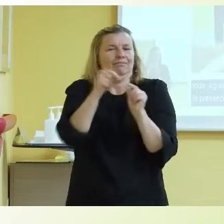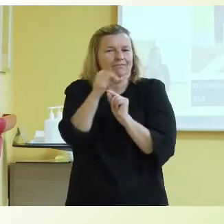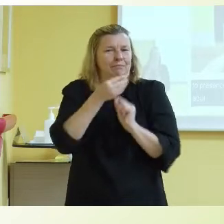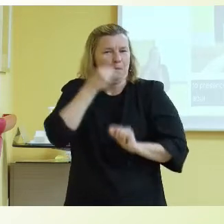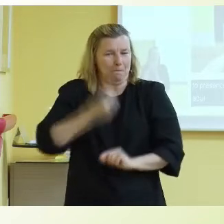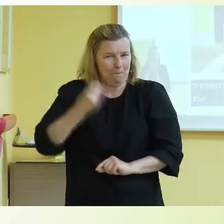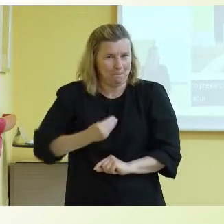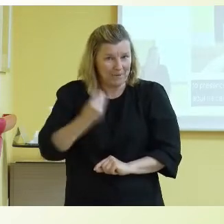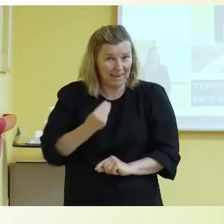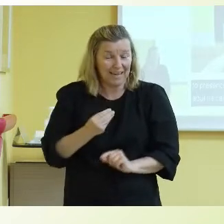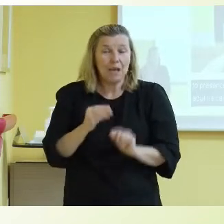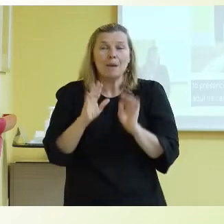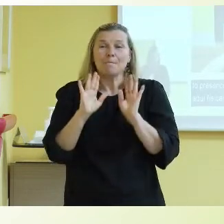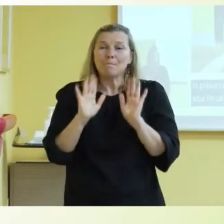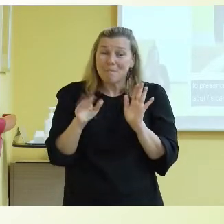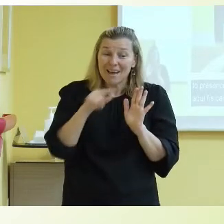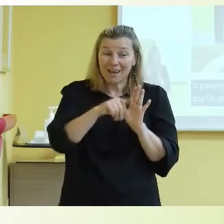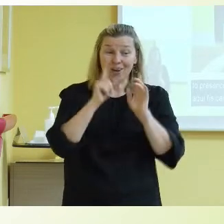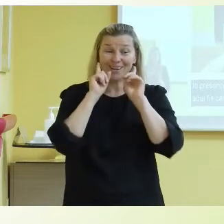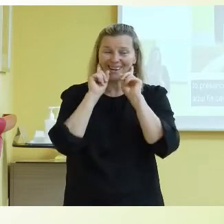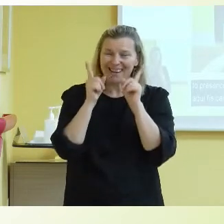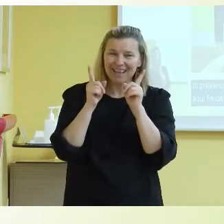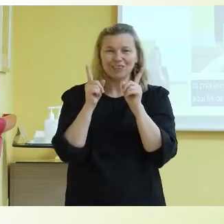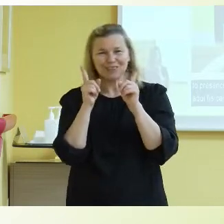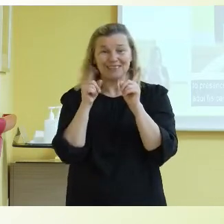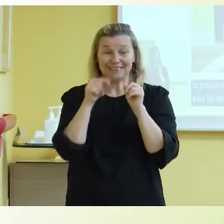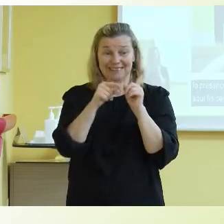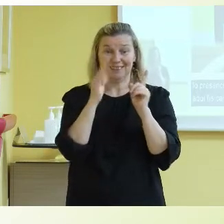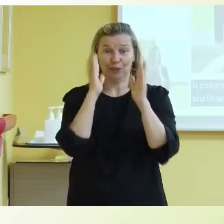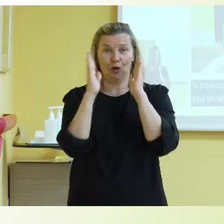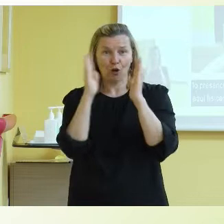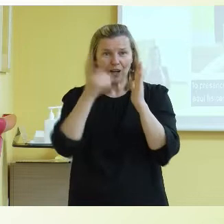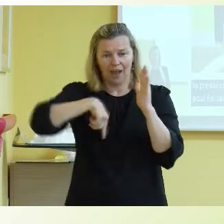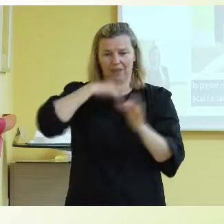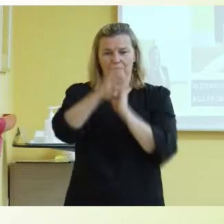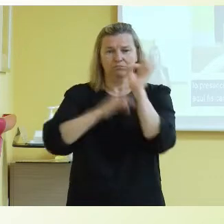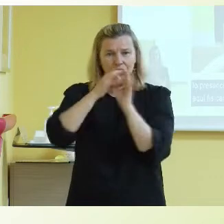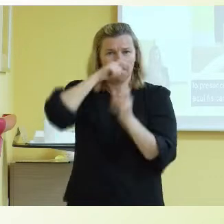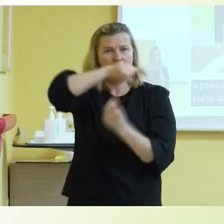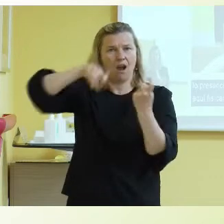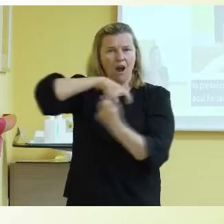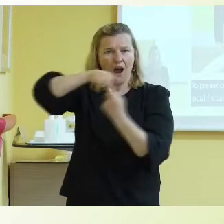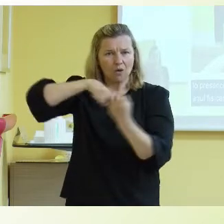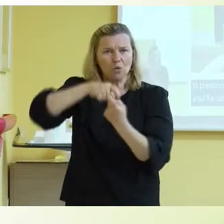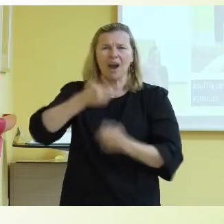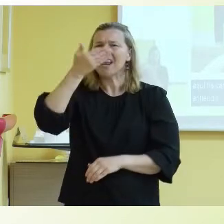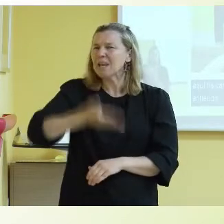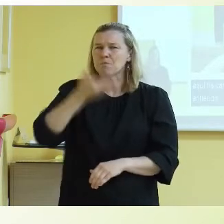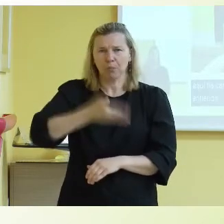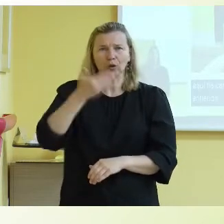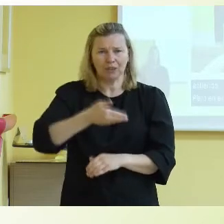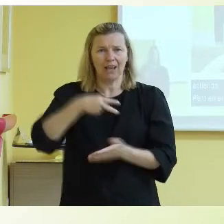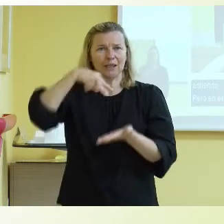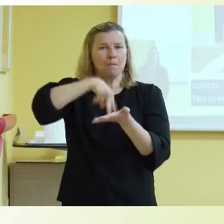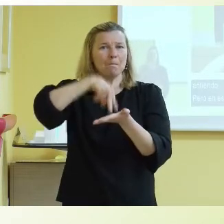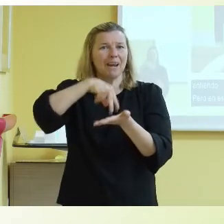entiendo, pero en este caso creo que este tipo de jornadas que organizamos cada año es muy importante la presencia